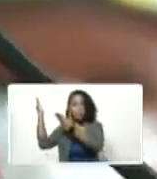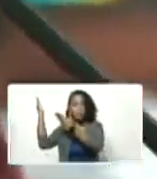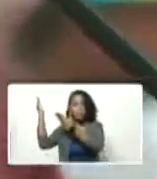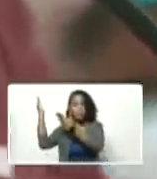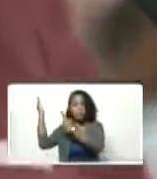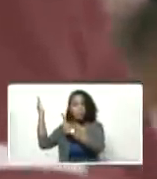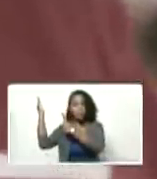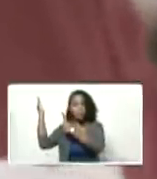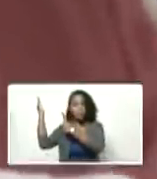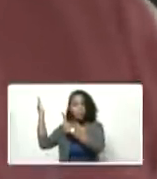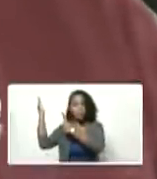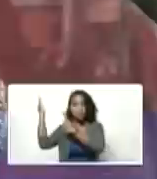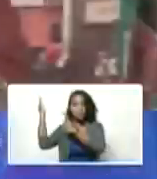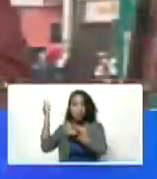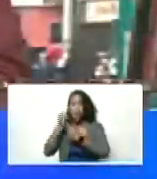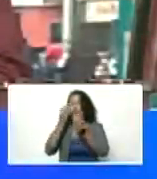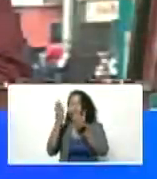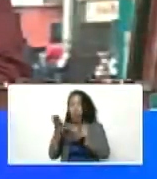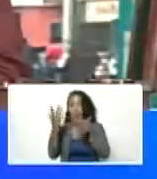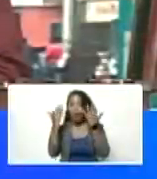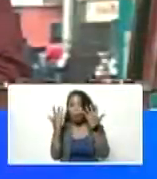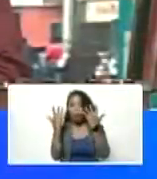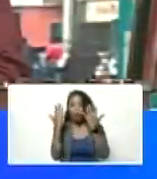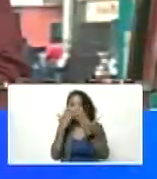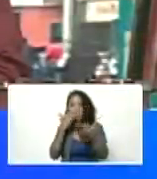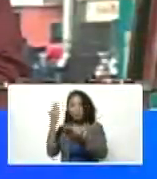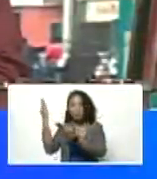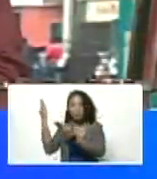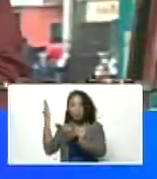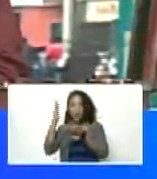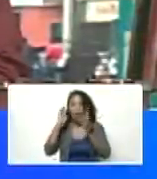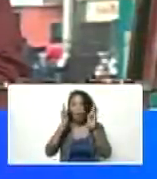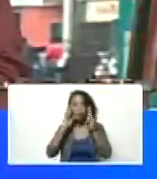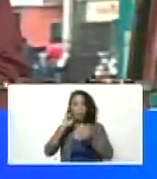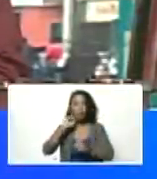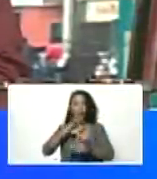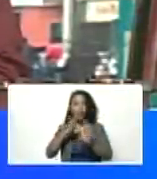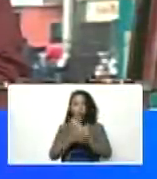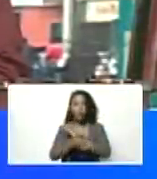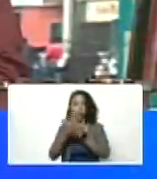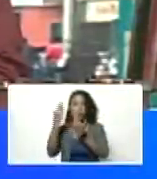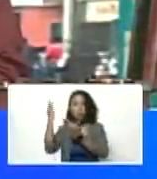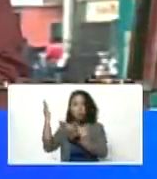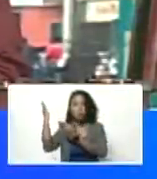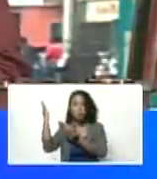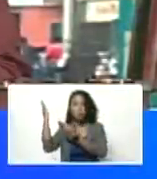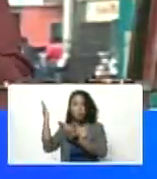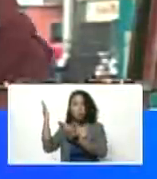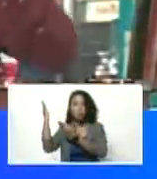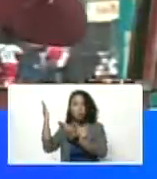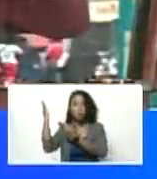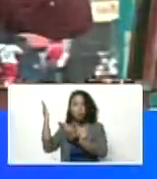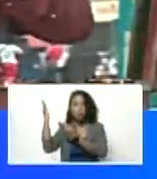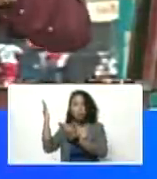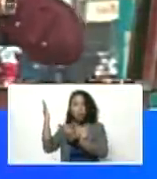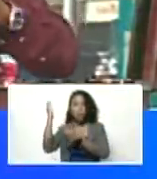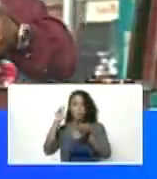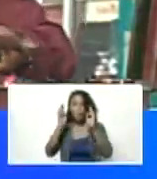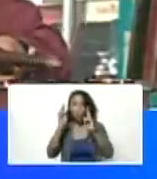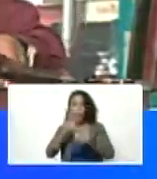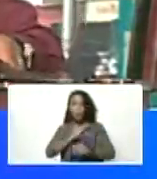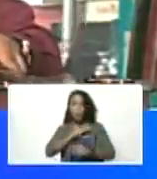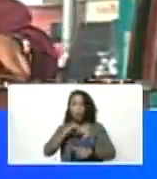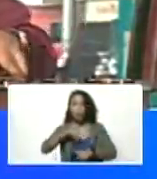Aquí está, en buenas manos. Las armas de la historia, las armas de la patria.